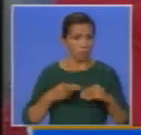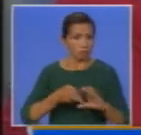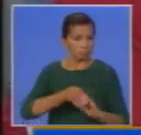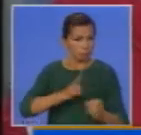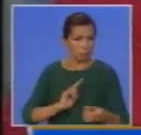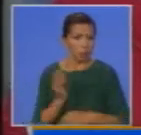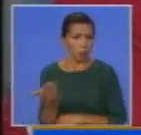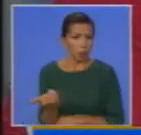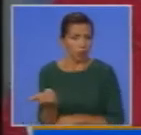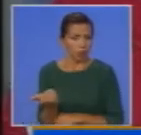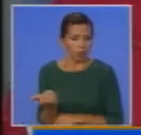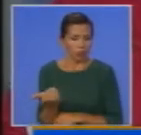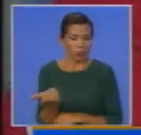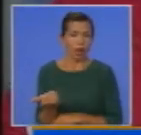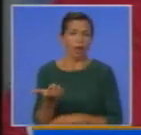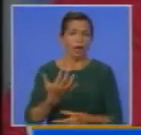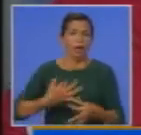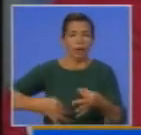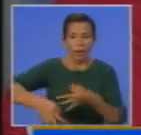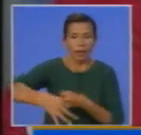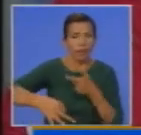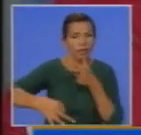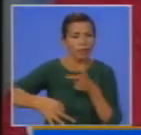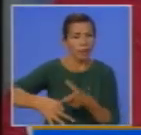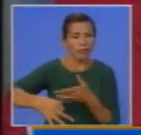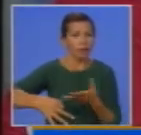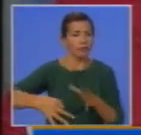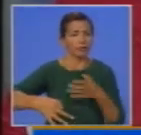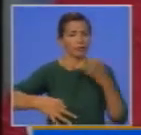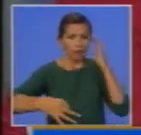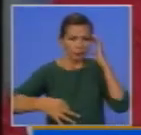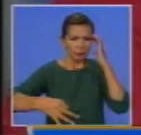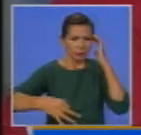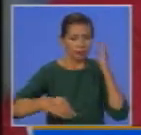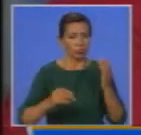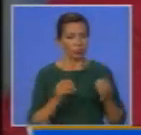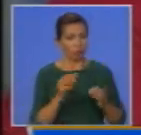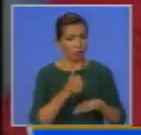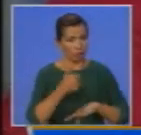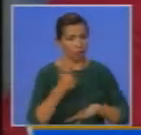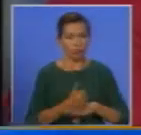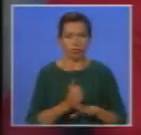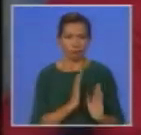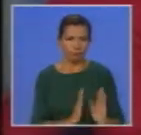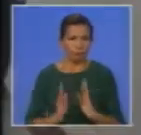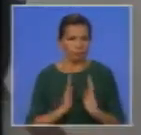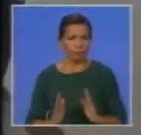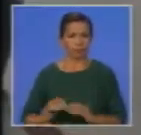jubilación. En tanto, las autoridades trabajan en un programa inmediato para solucionar estos problemas.